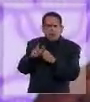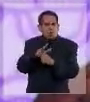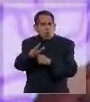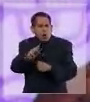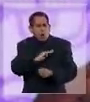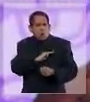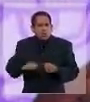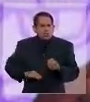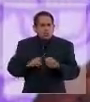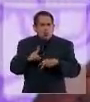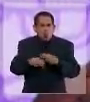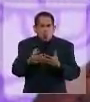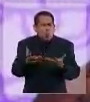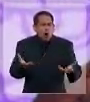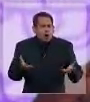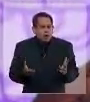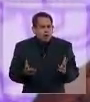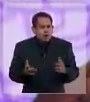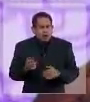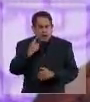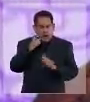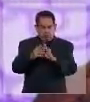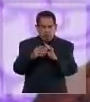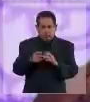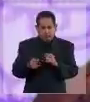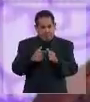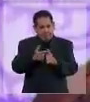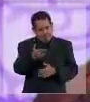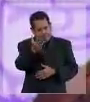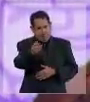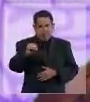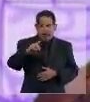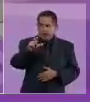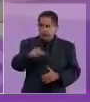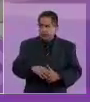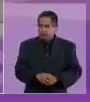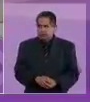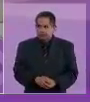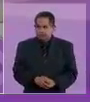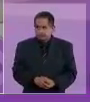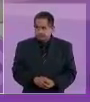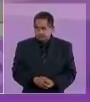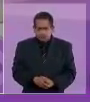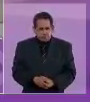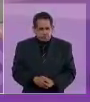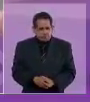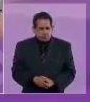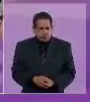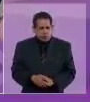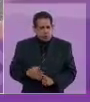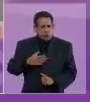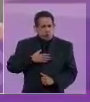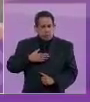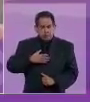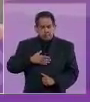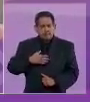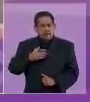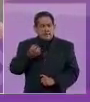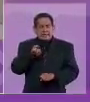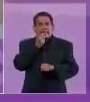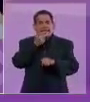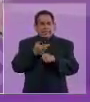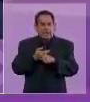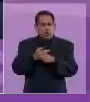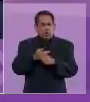piloto? Por sorteo arranca José Antonio Meade. Adelante, candidato. Gracias, Carlos. Yo fui secretario de Desarrollo Social